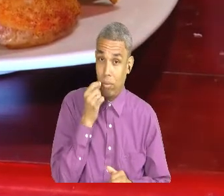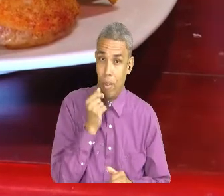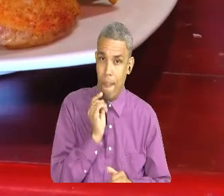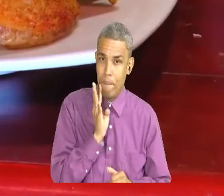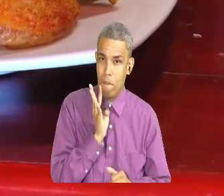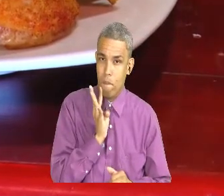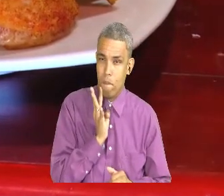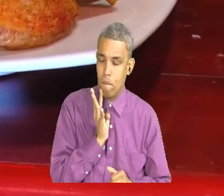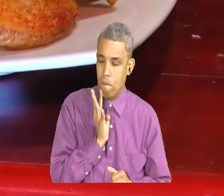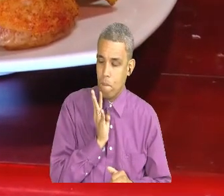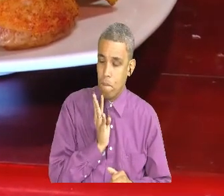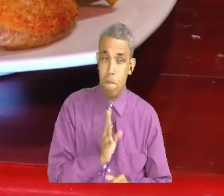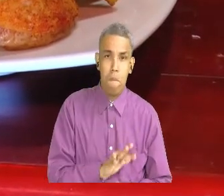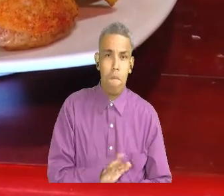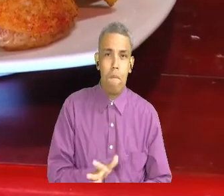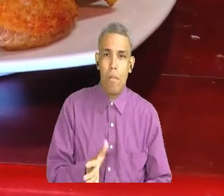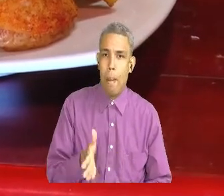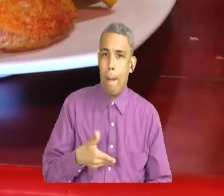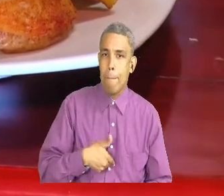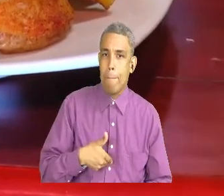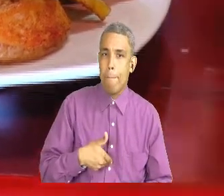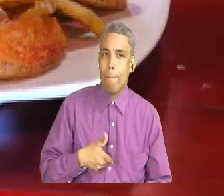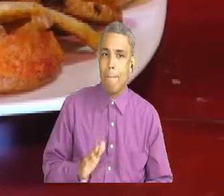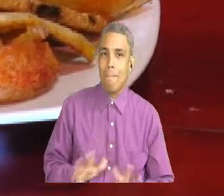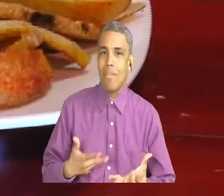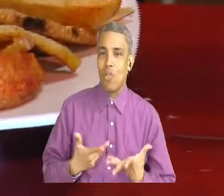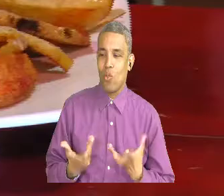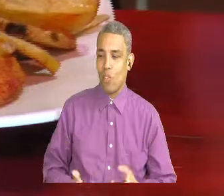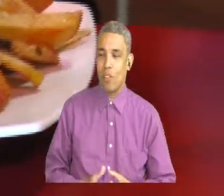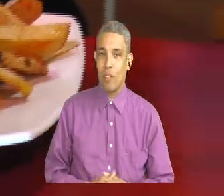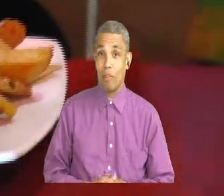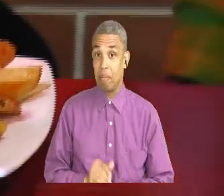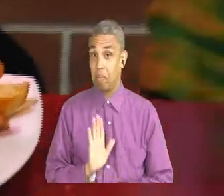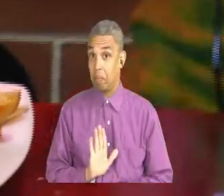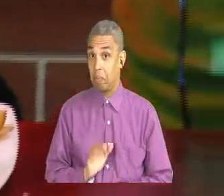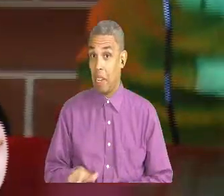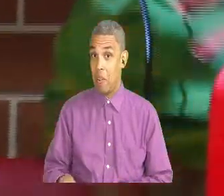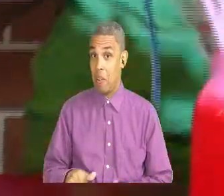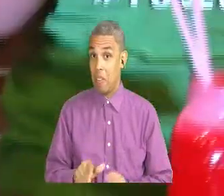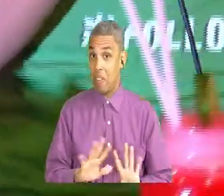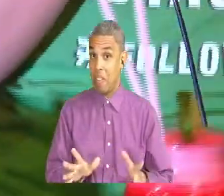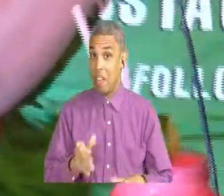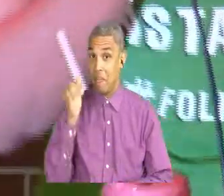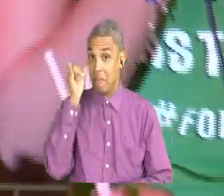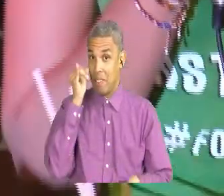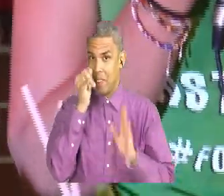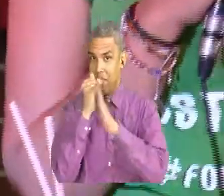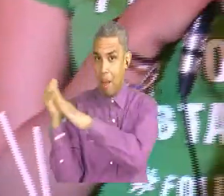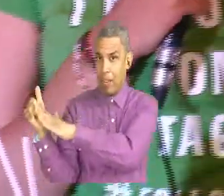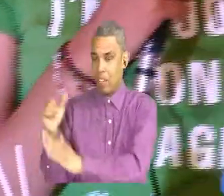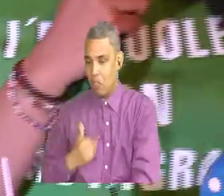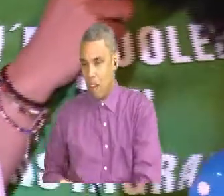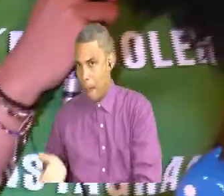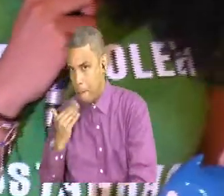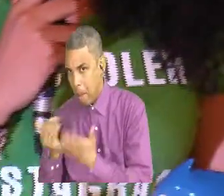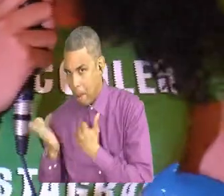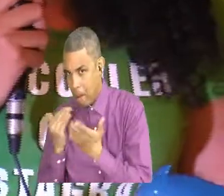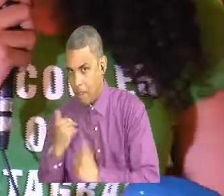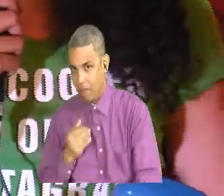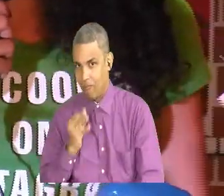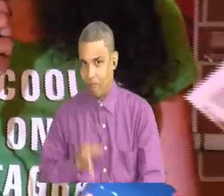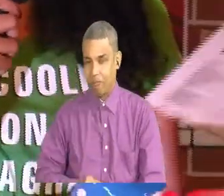mejor dicho, tengo mucha hambre, todo esto me dio mucha hambre, así que ahorita yo creo que me voy a devorar este plato. Bueno, pero yo les quiero comentar a